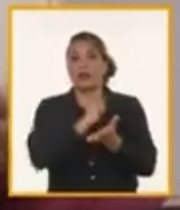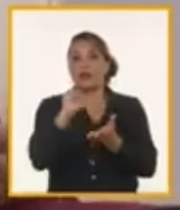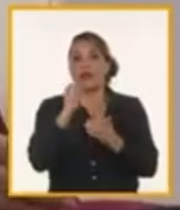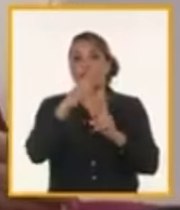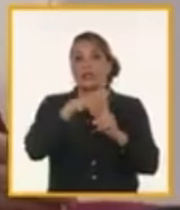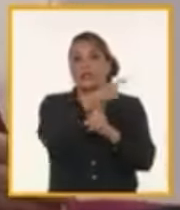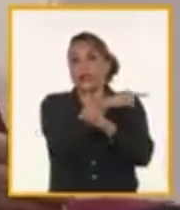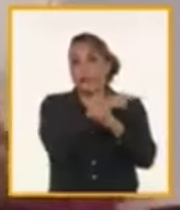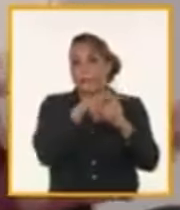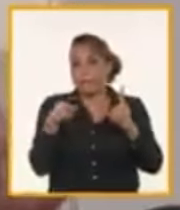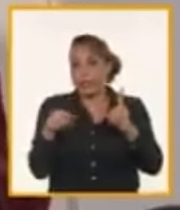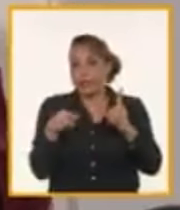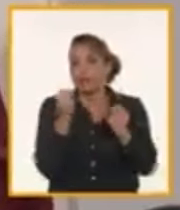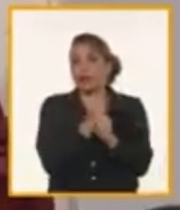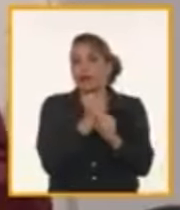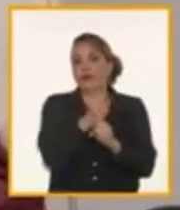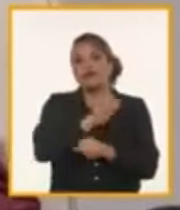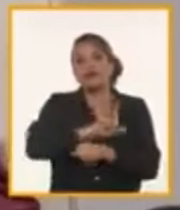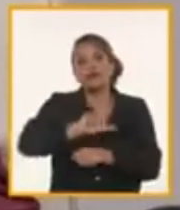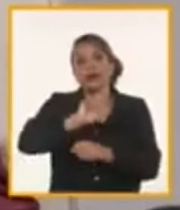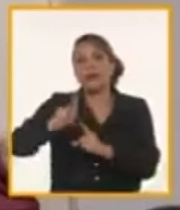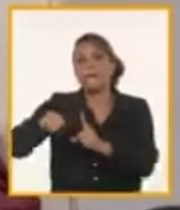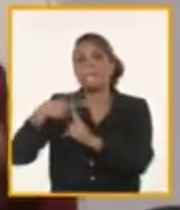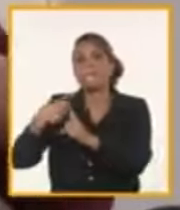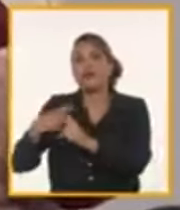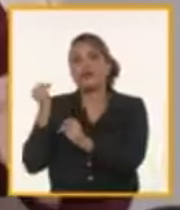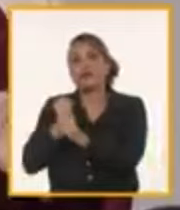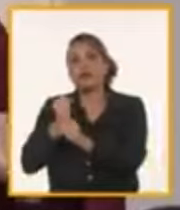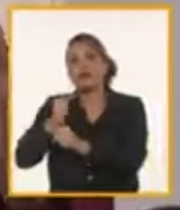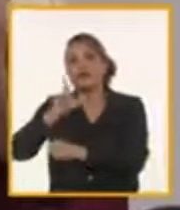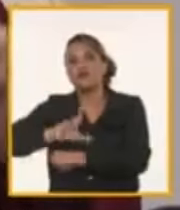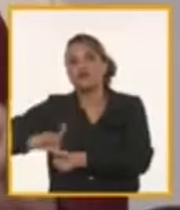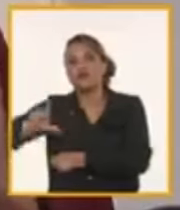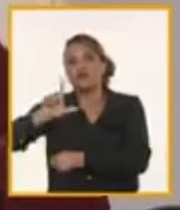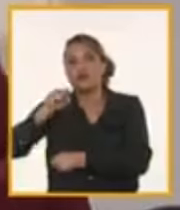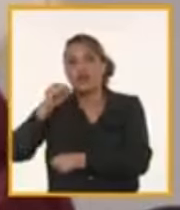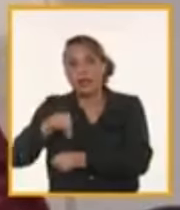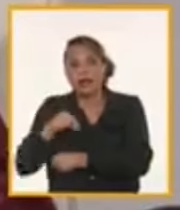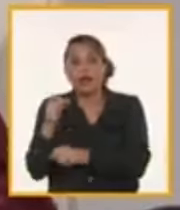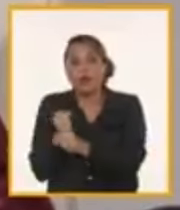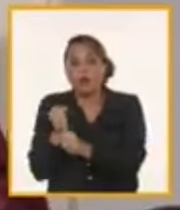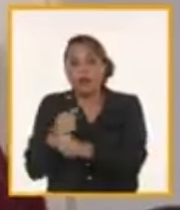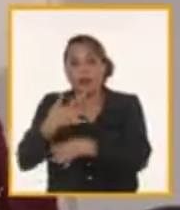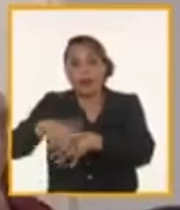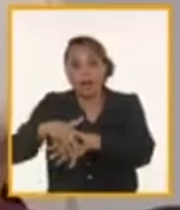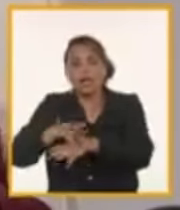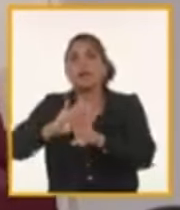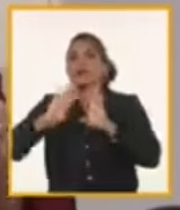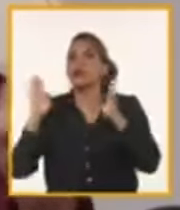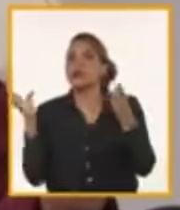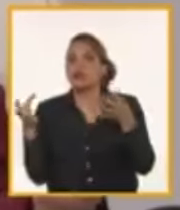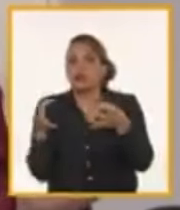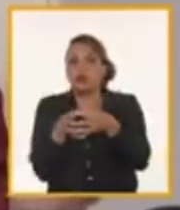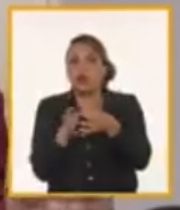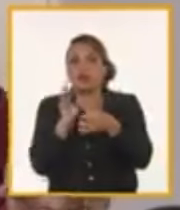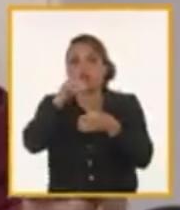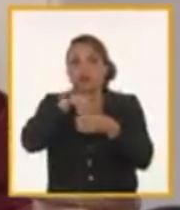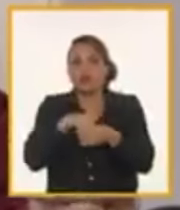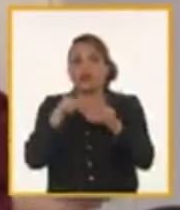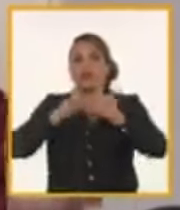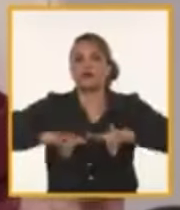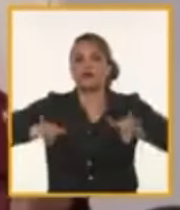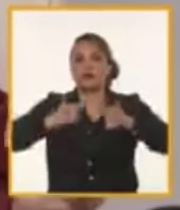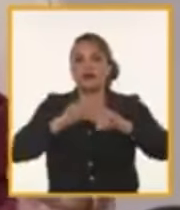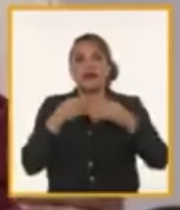medio de trabajo social y los trabajadores social en ejercicio y por por lo tanto todos van a poder estar regresando y lo más importante que lo vamos a abrir en